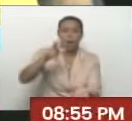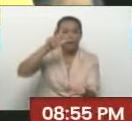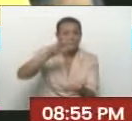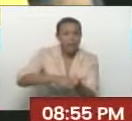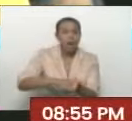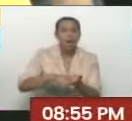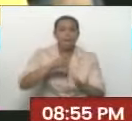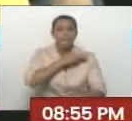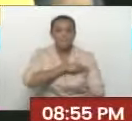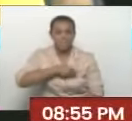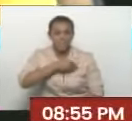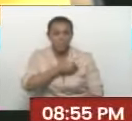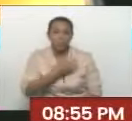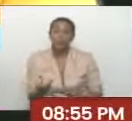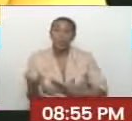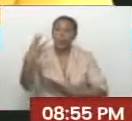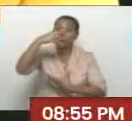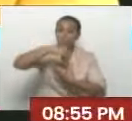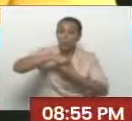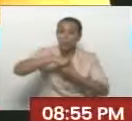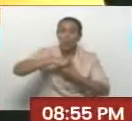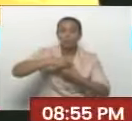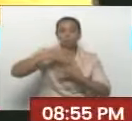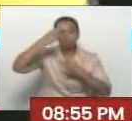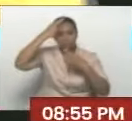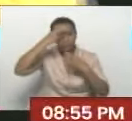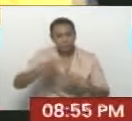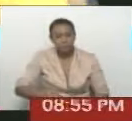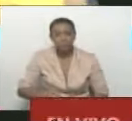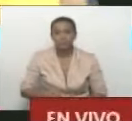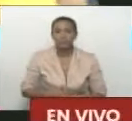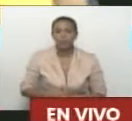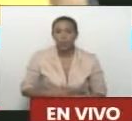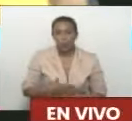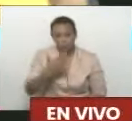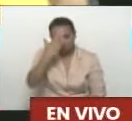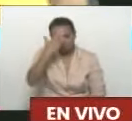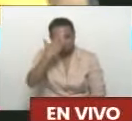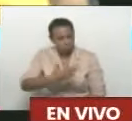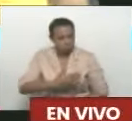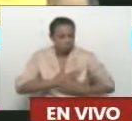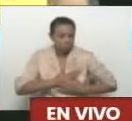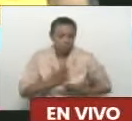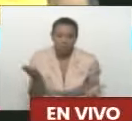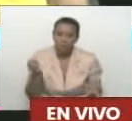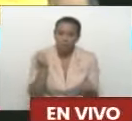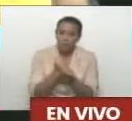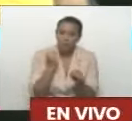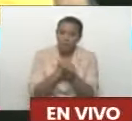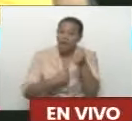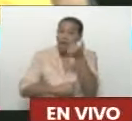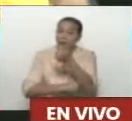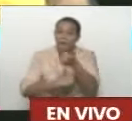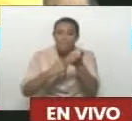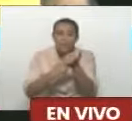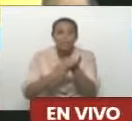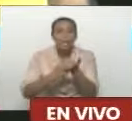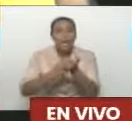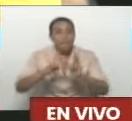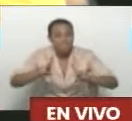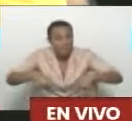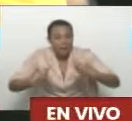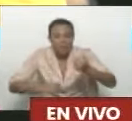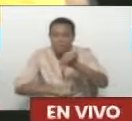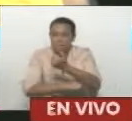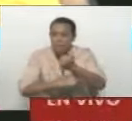hermosa misión que nos incorporamos como soldadas y soldados de esta patria para apoyar, para